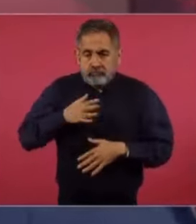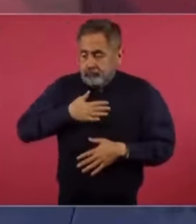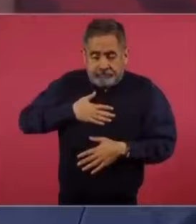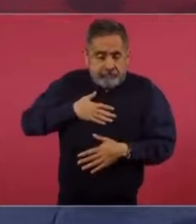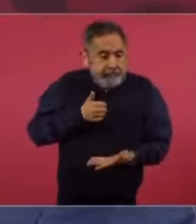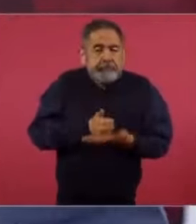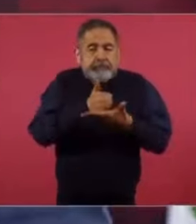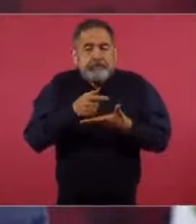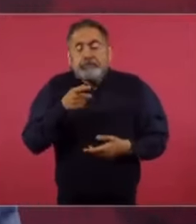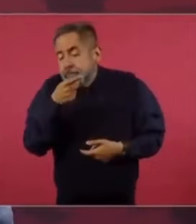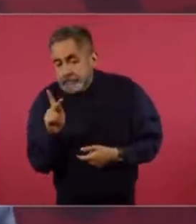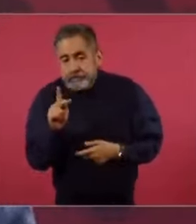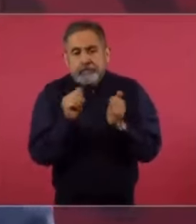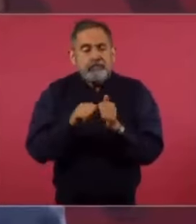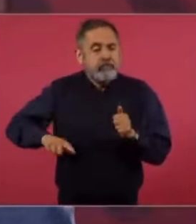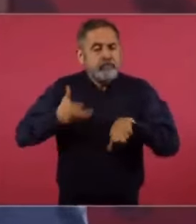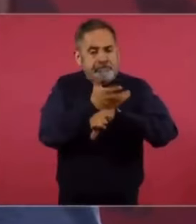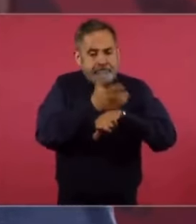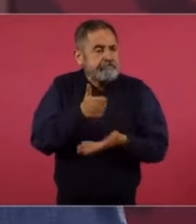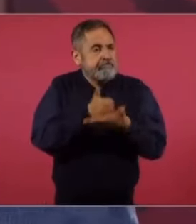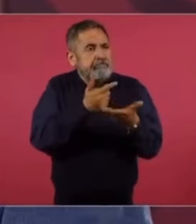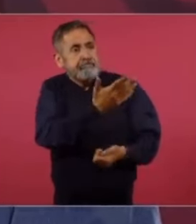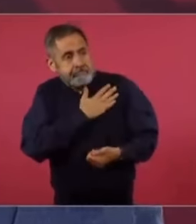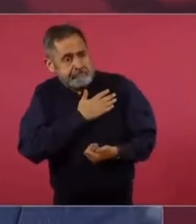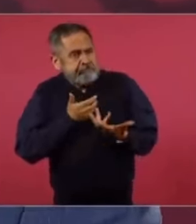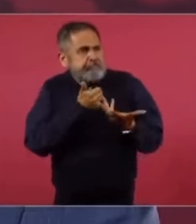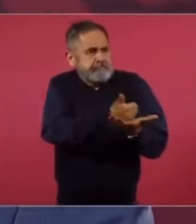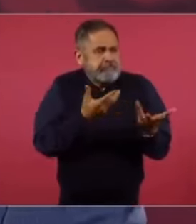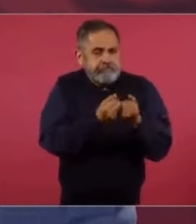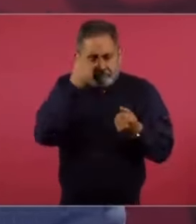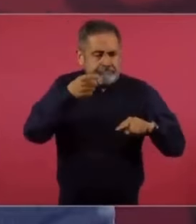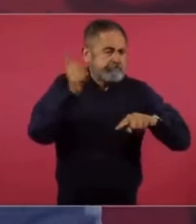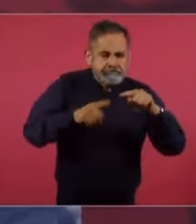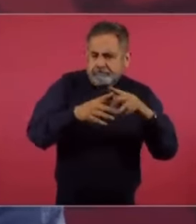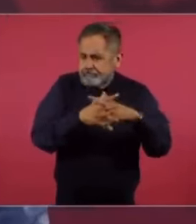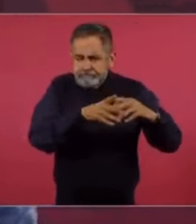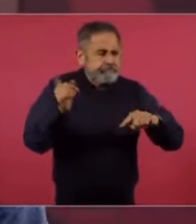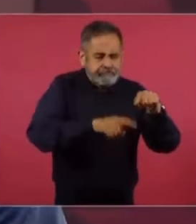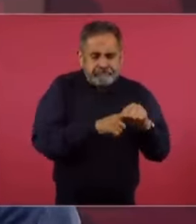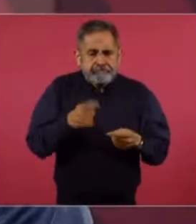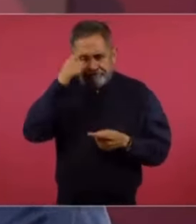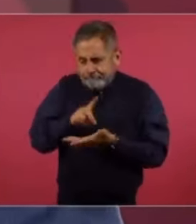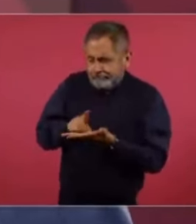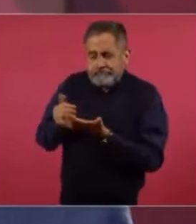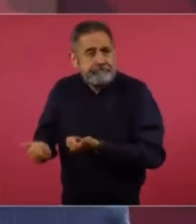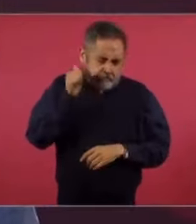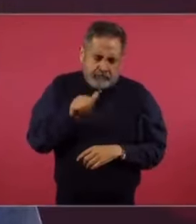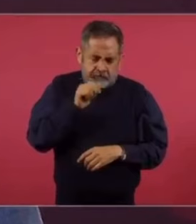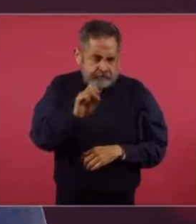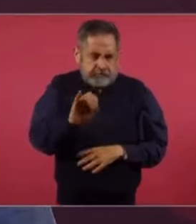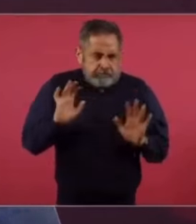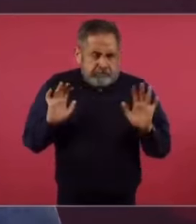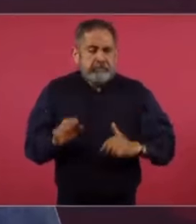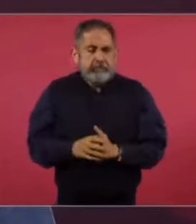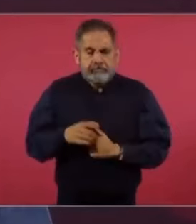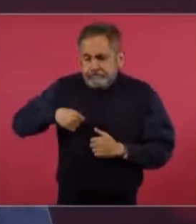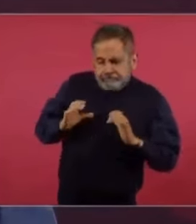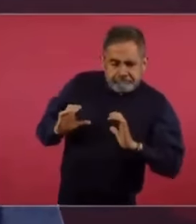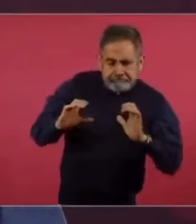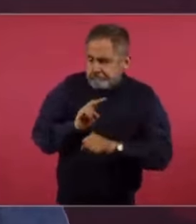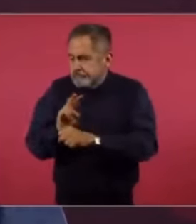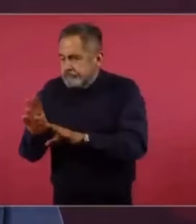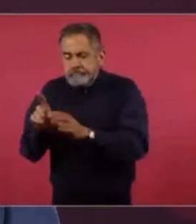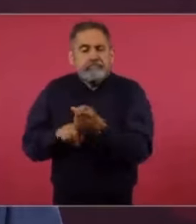cooperamos siempre con el gobierno de Estados Unidos en todo el combate al tráfico de droga. Hemos cuidado nada